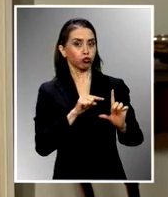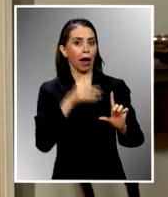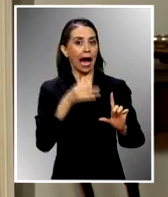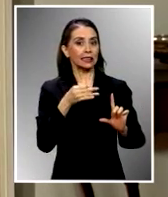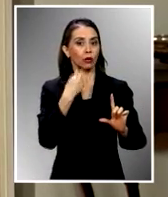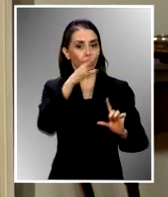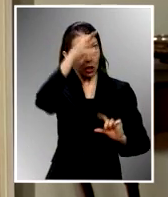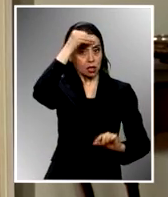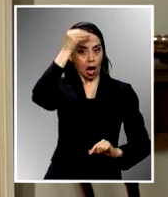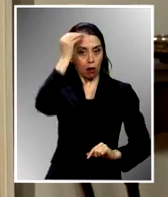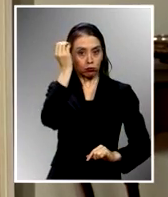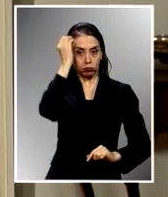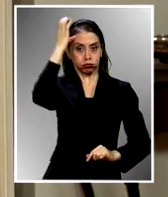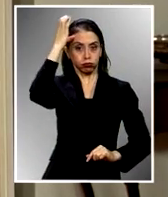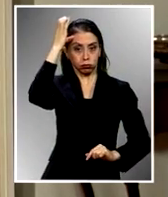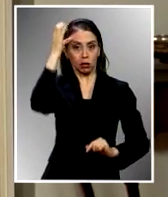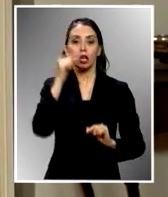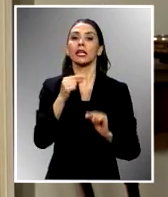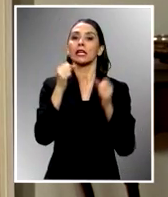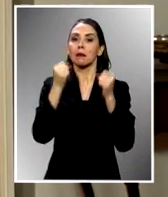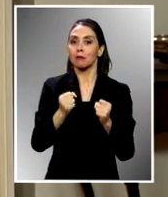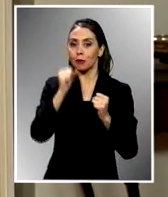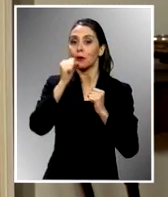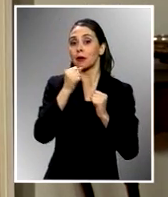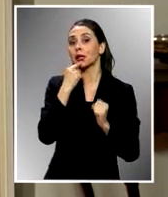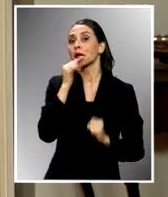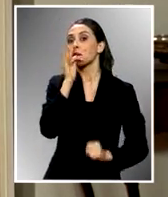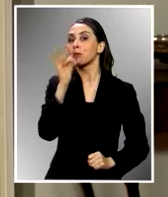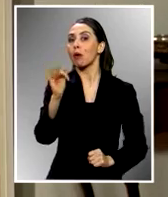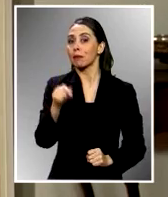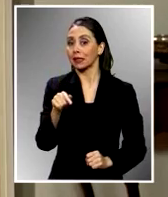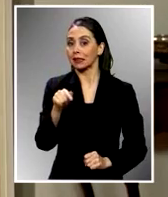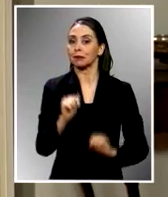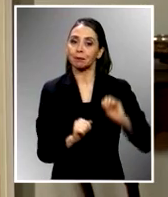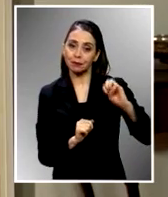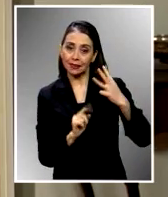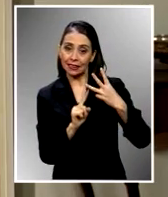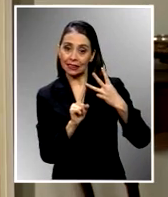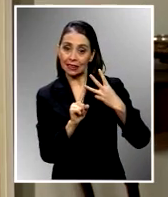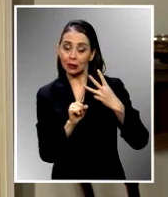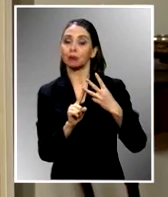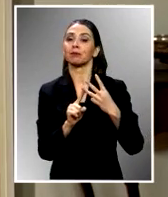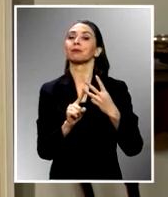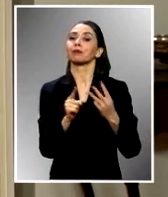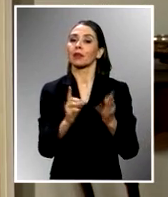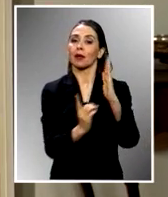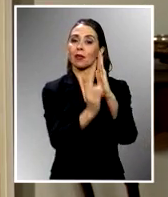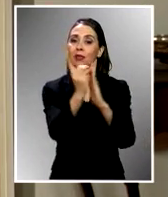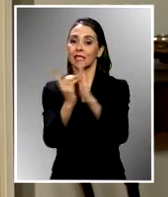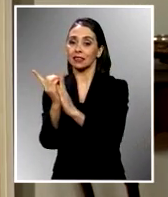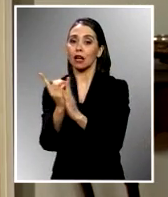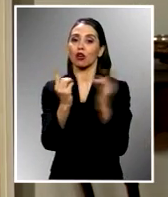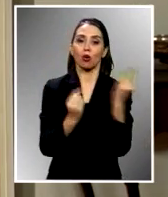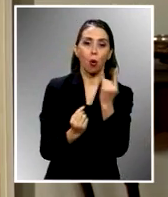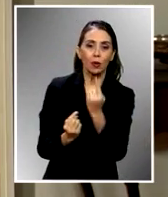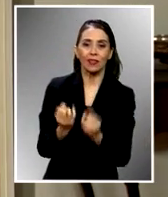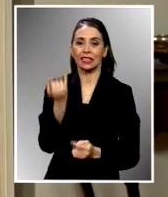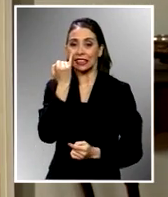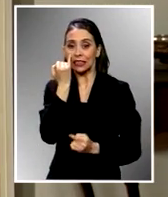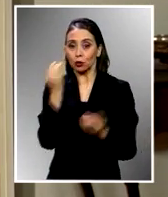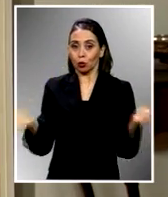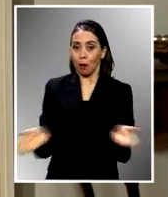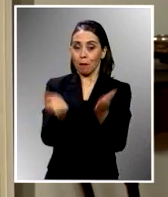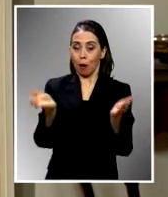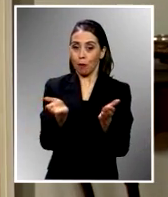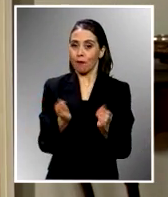los conocimientos y capacidades que se promete En tercer lugar para promover el desarrollo de universidades e institutos y sobre todo